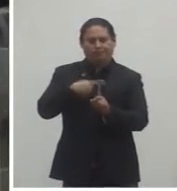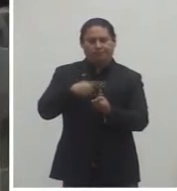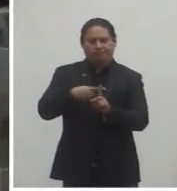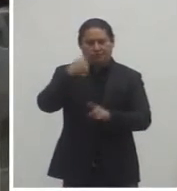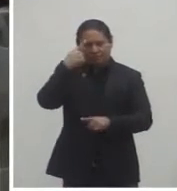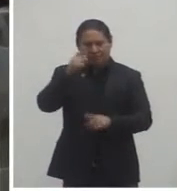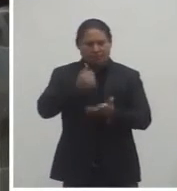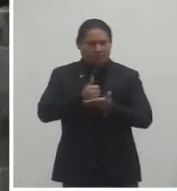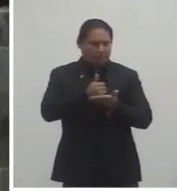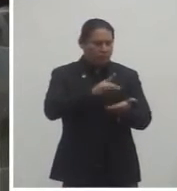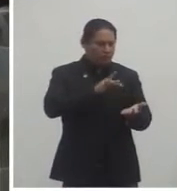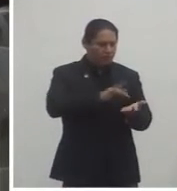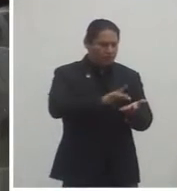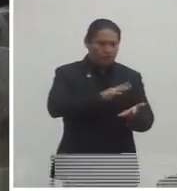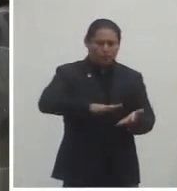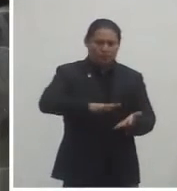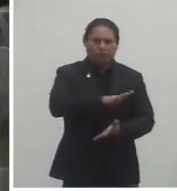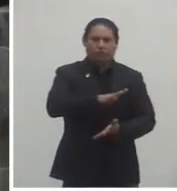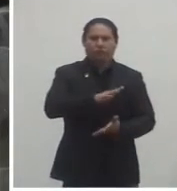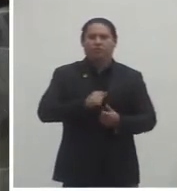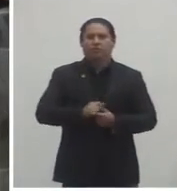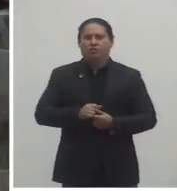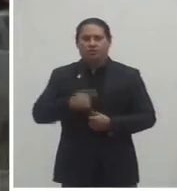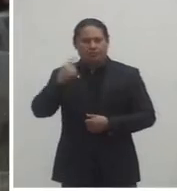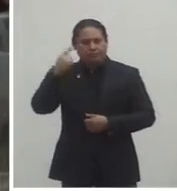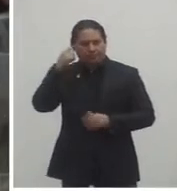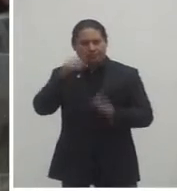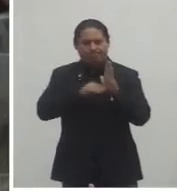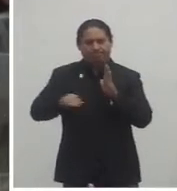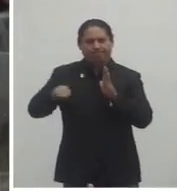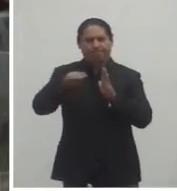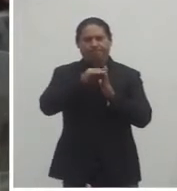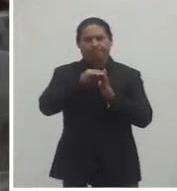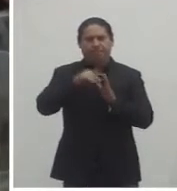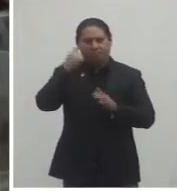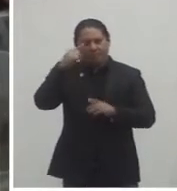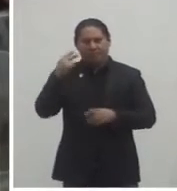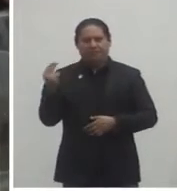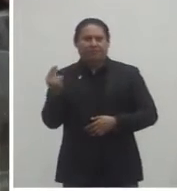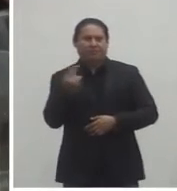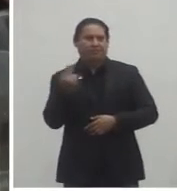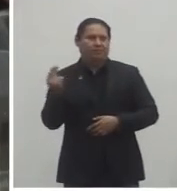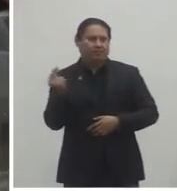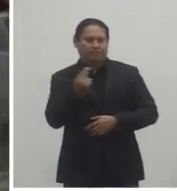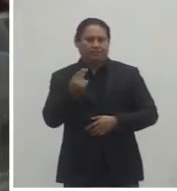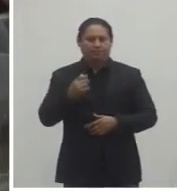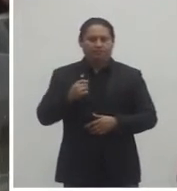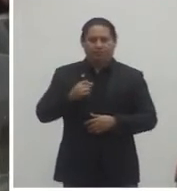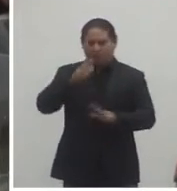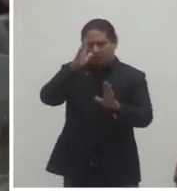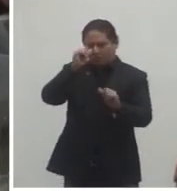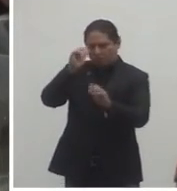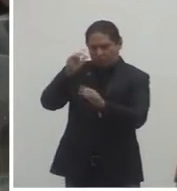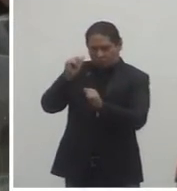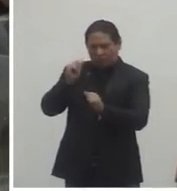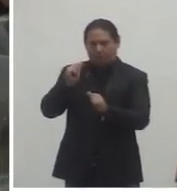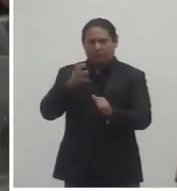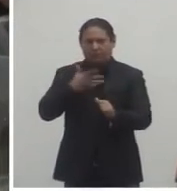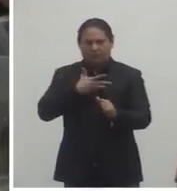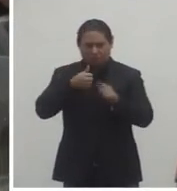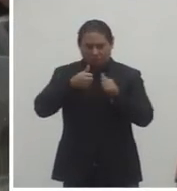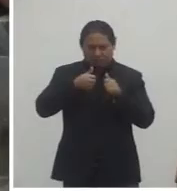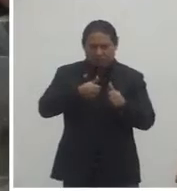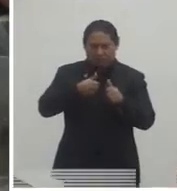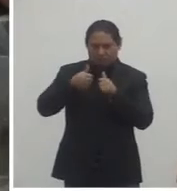del Estado, a que tomemos con madurez política la necesidad de construir acuerdos y a que atendamos